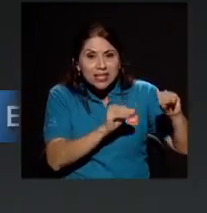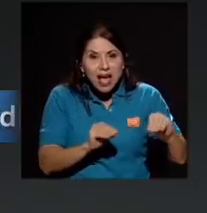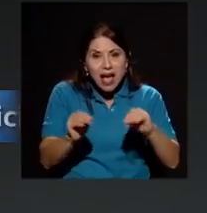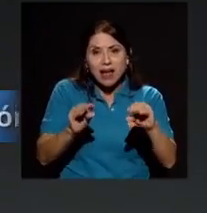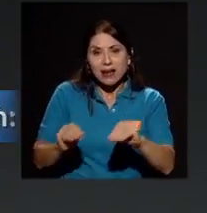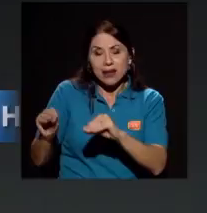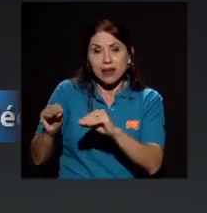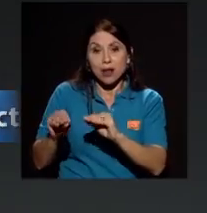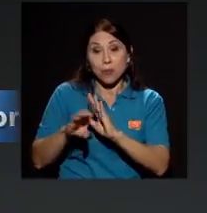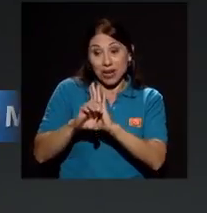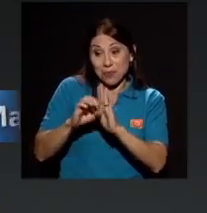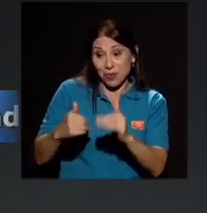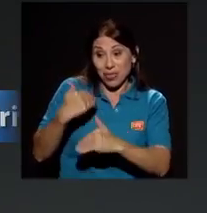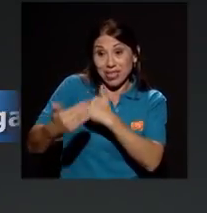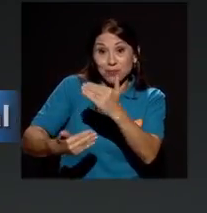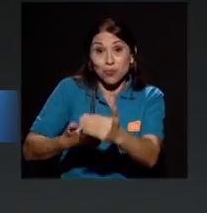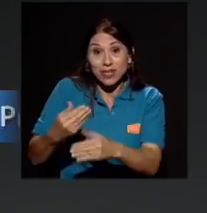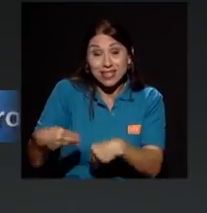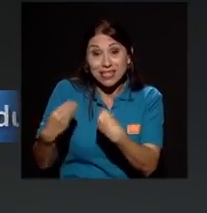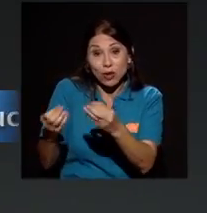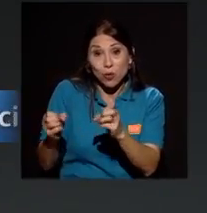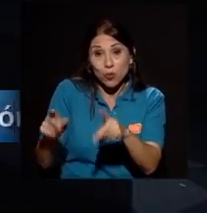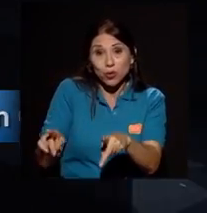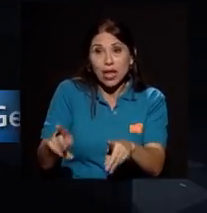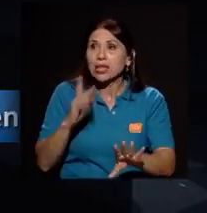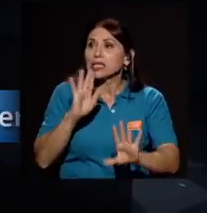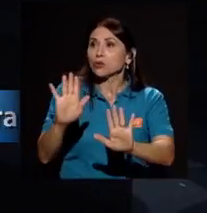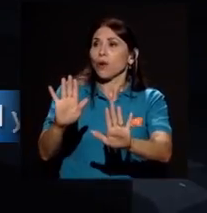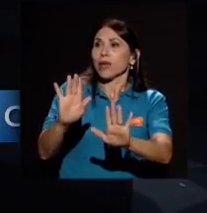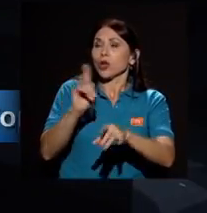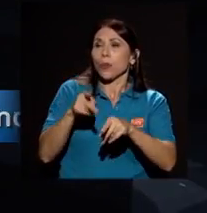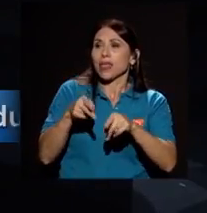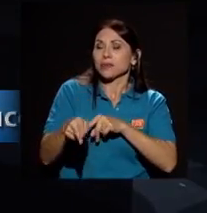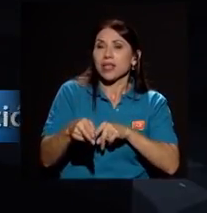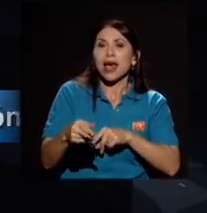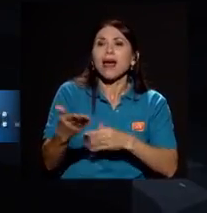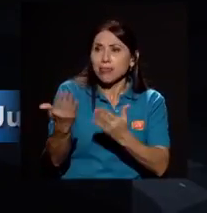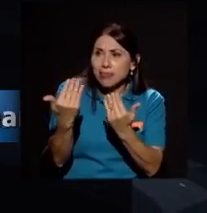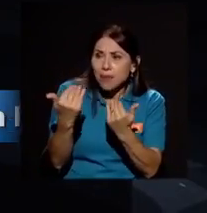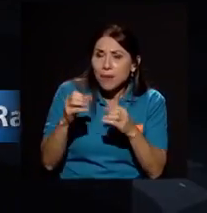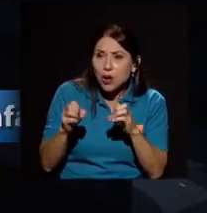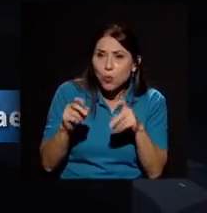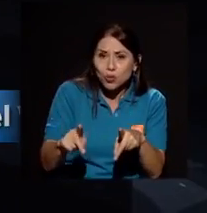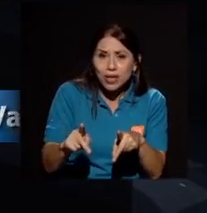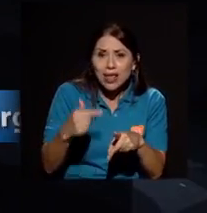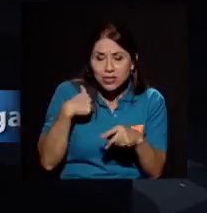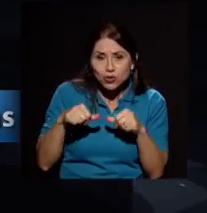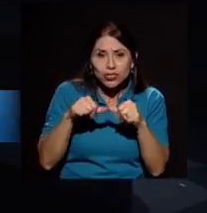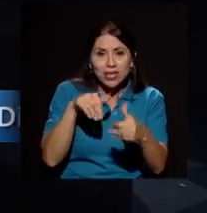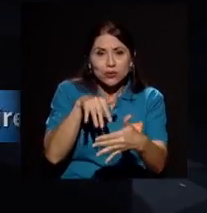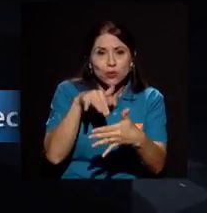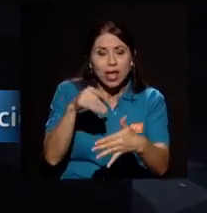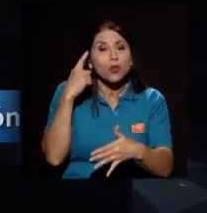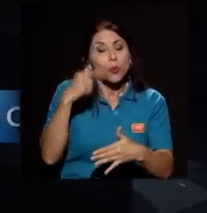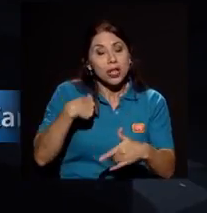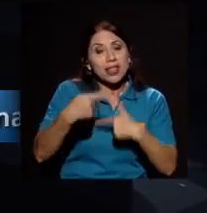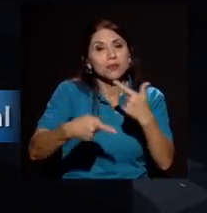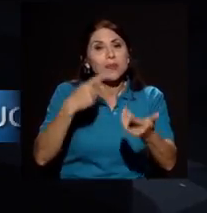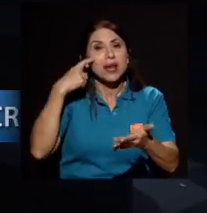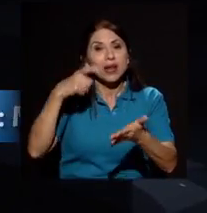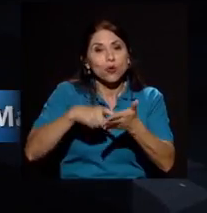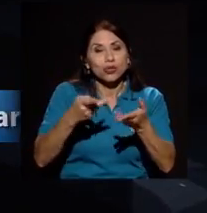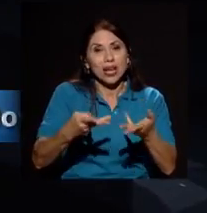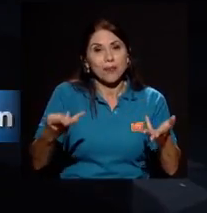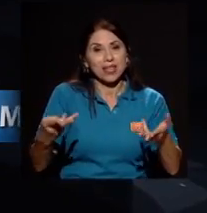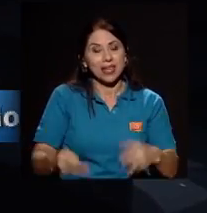caso de intel diga bueno me despida de la oportunidad así estudiando porque a mí me van a reconocer estas materias con esas visiones